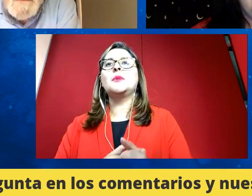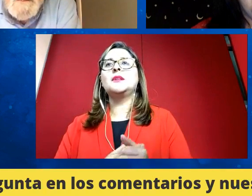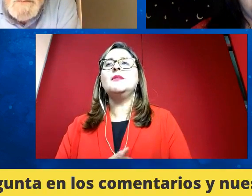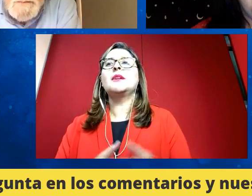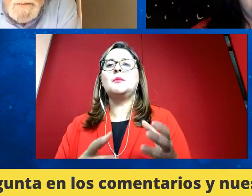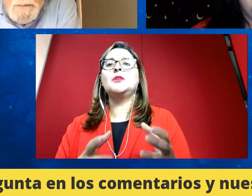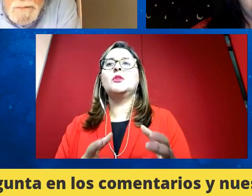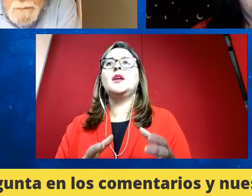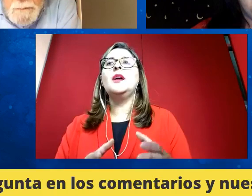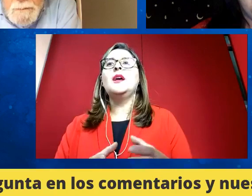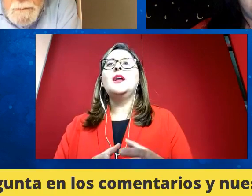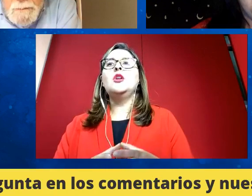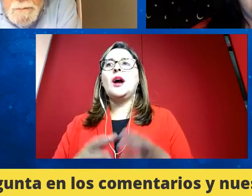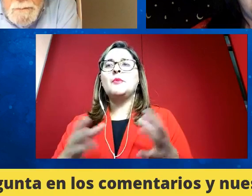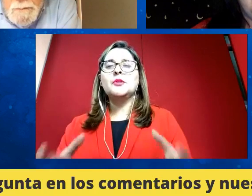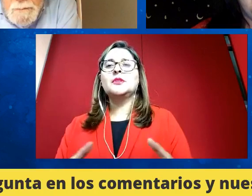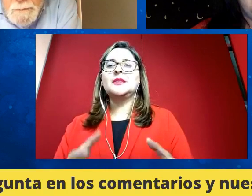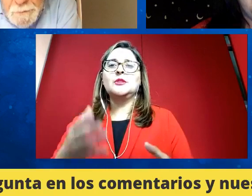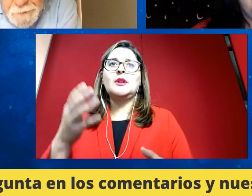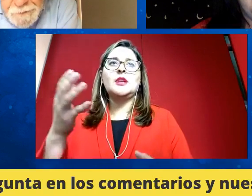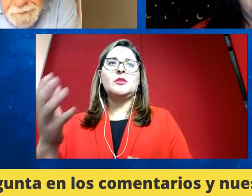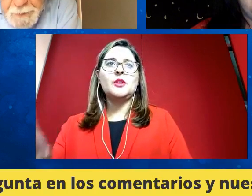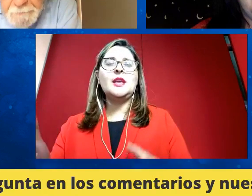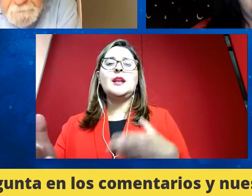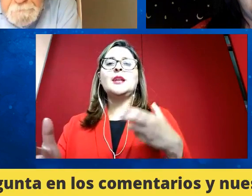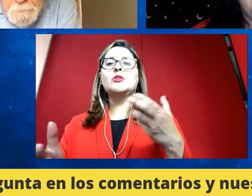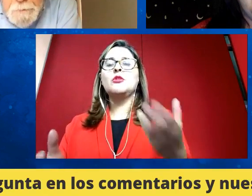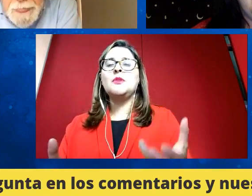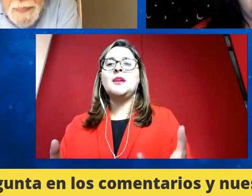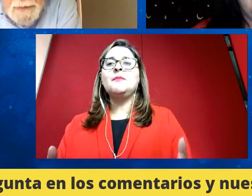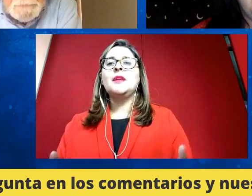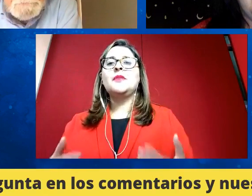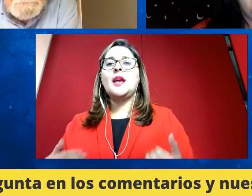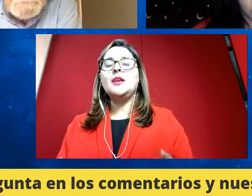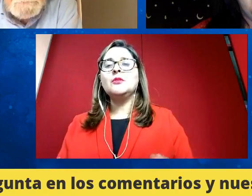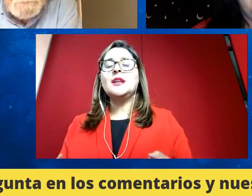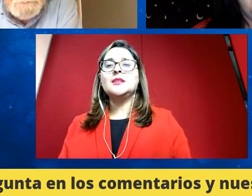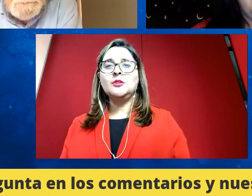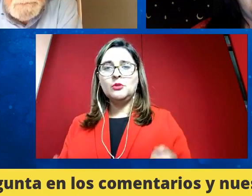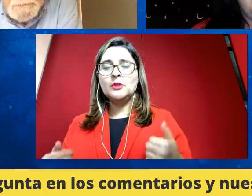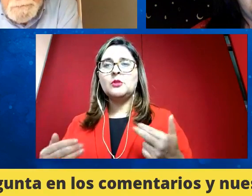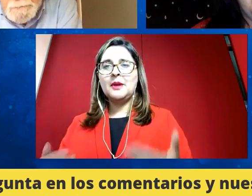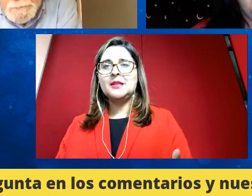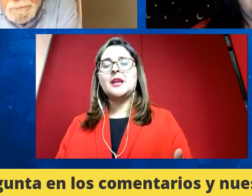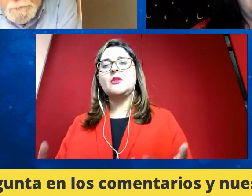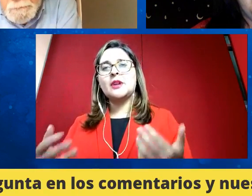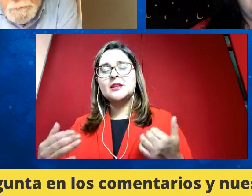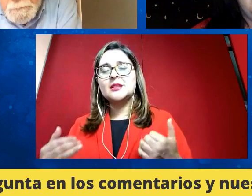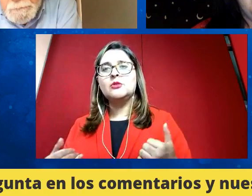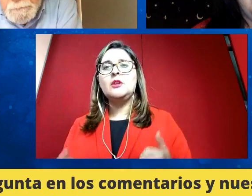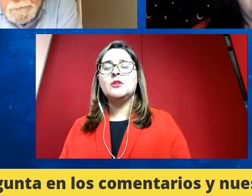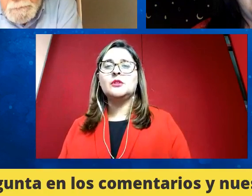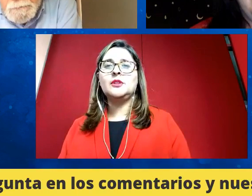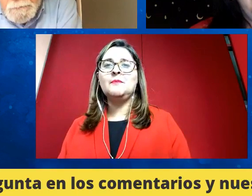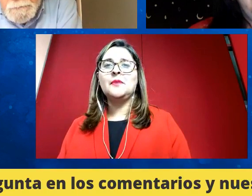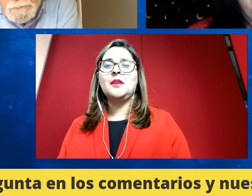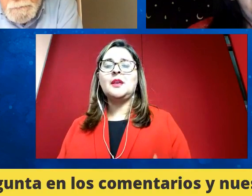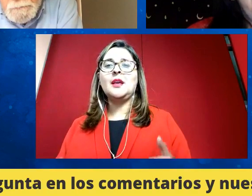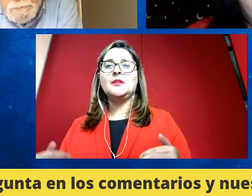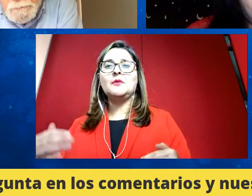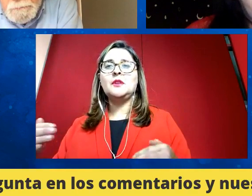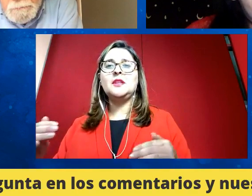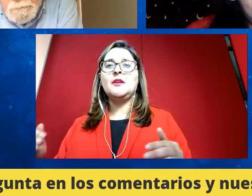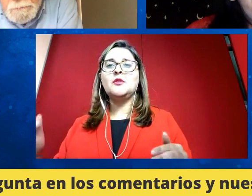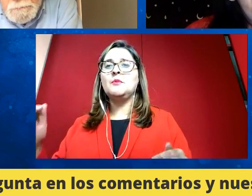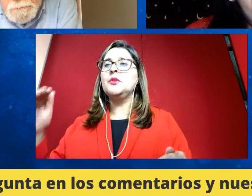¿cuál sería esa perspectiva respecto de los aportes tanto en la geología, en la astronomía, que ha ido realizando nuestro país, que ha ido realizando el norte y